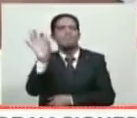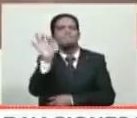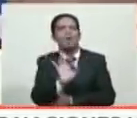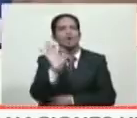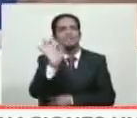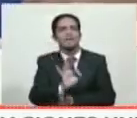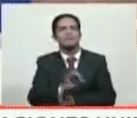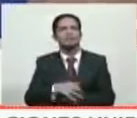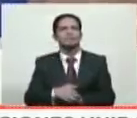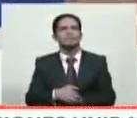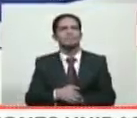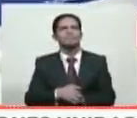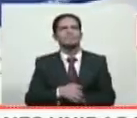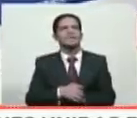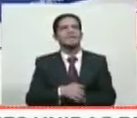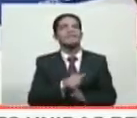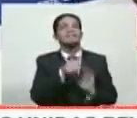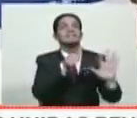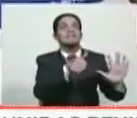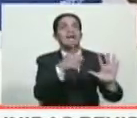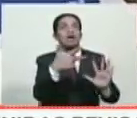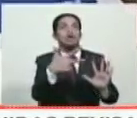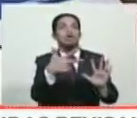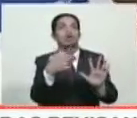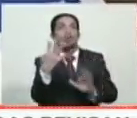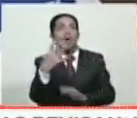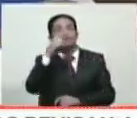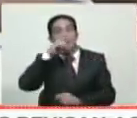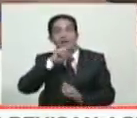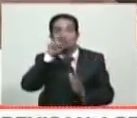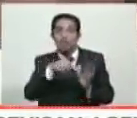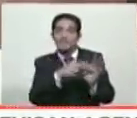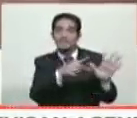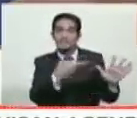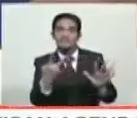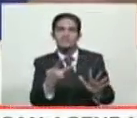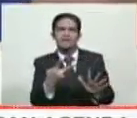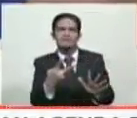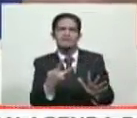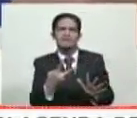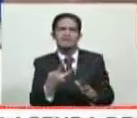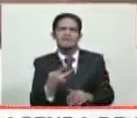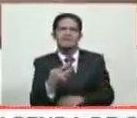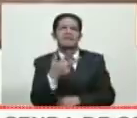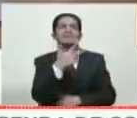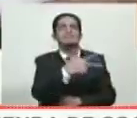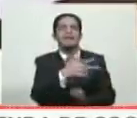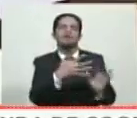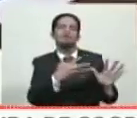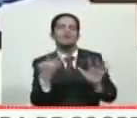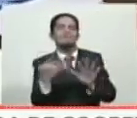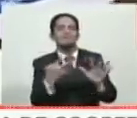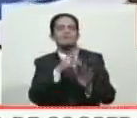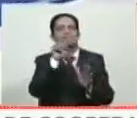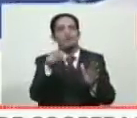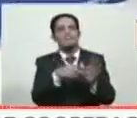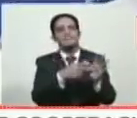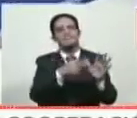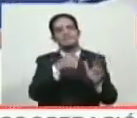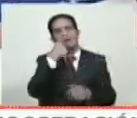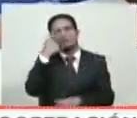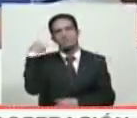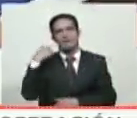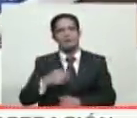en el 2017, 399 en el 2018. Tuvimos una disminución de 21% en accidentes con